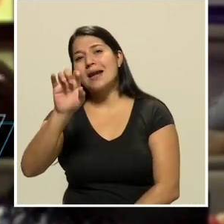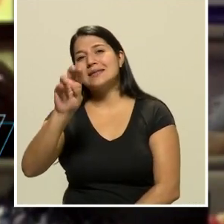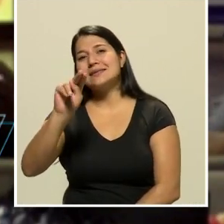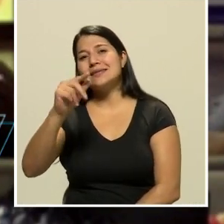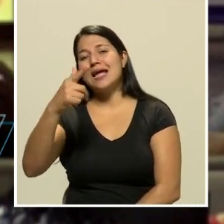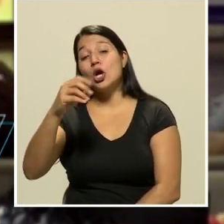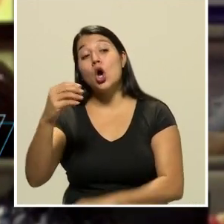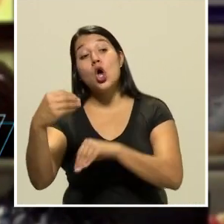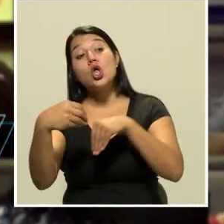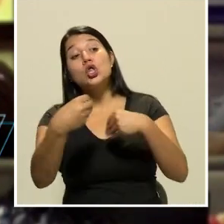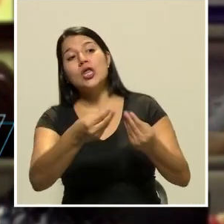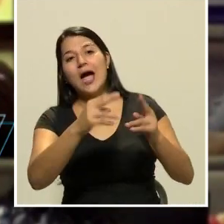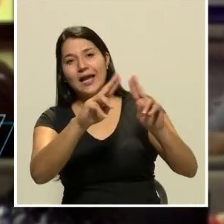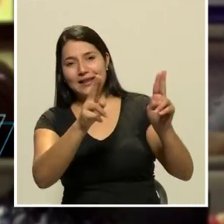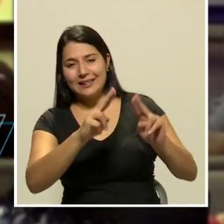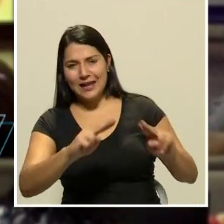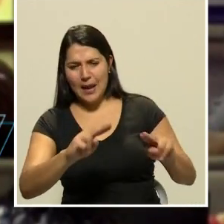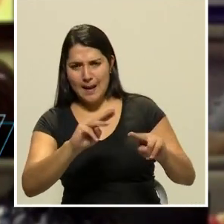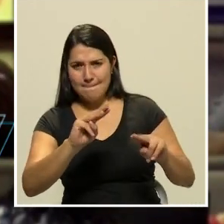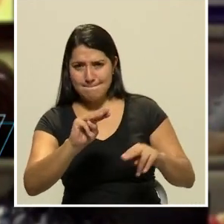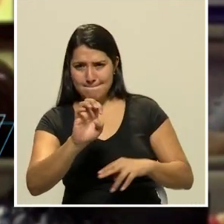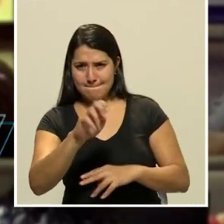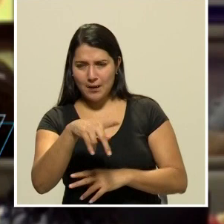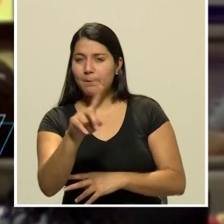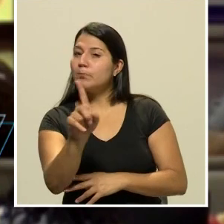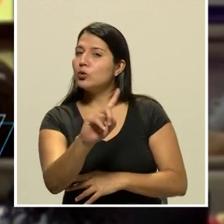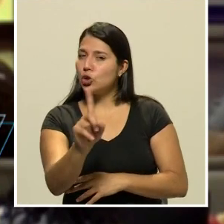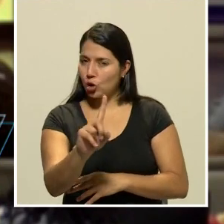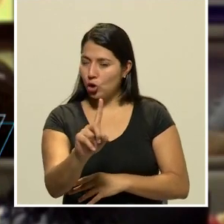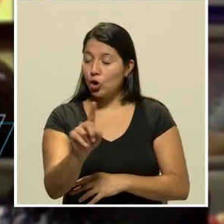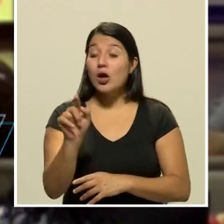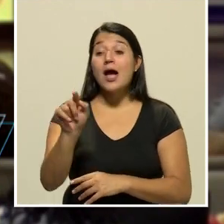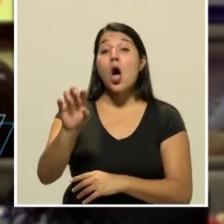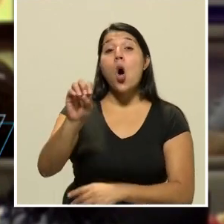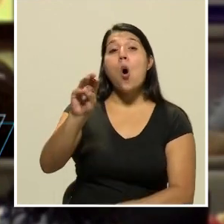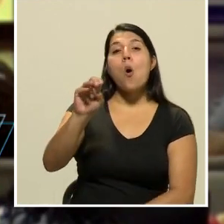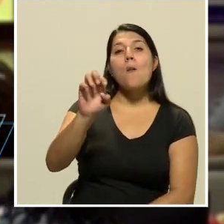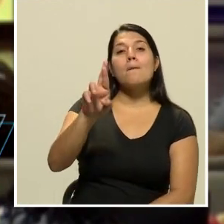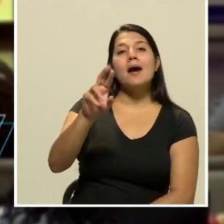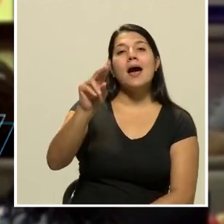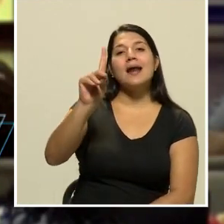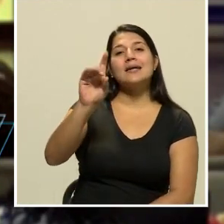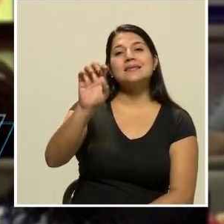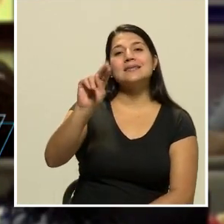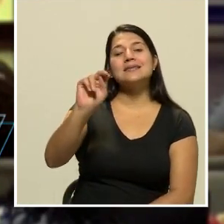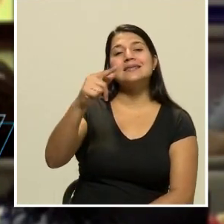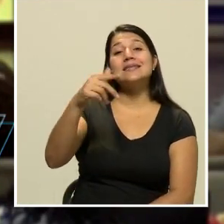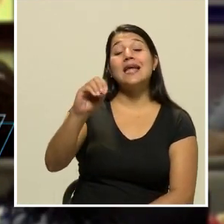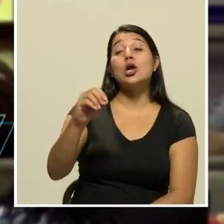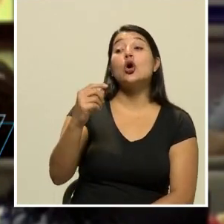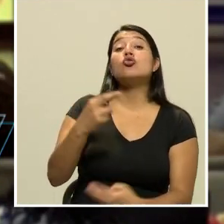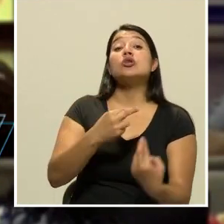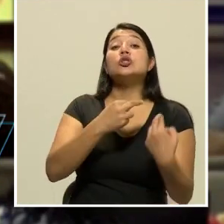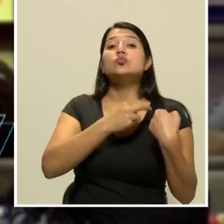unidad ejecutora que va a velar para que el que esté encargado de dar ese servicio en las escuelas lo dé y lo dé